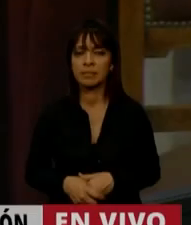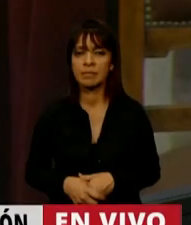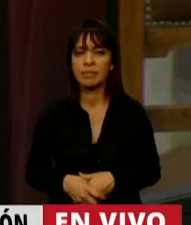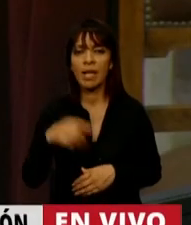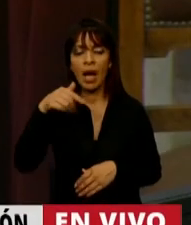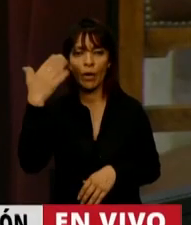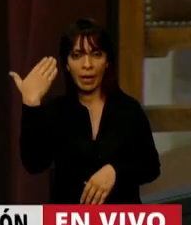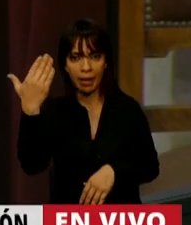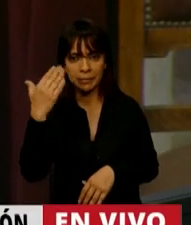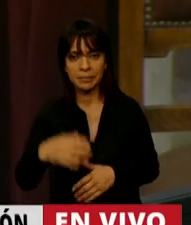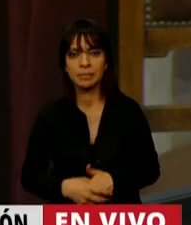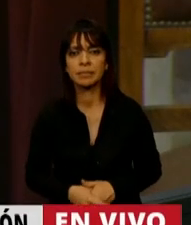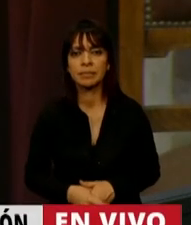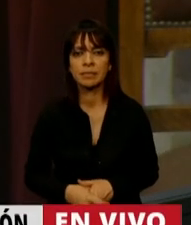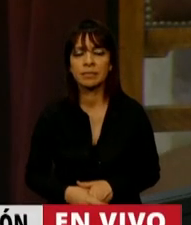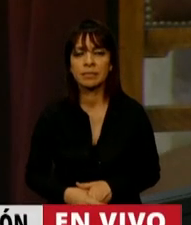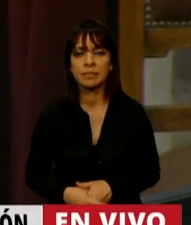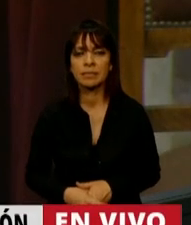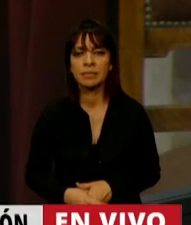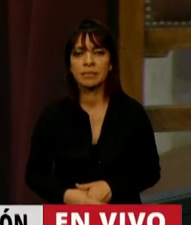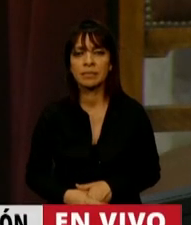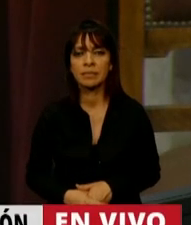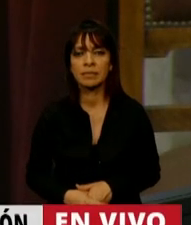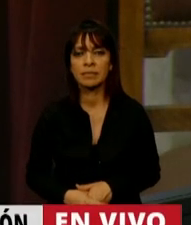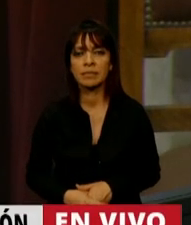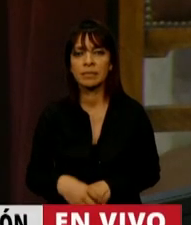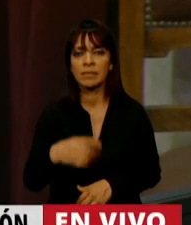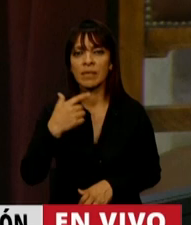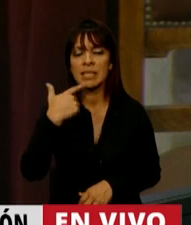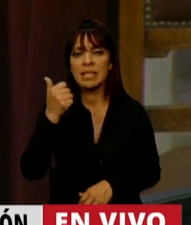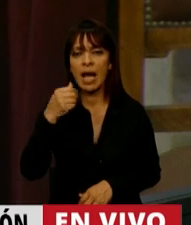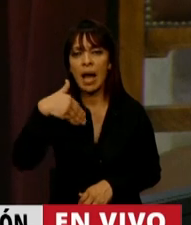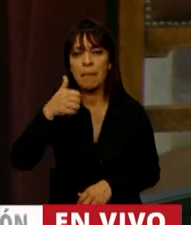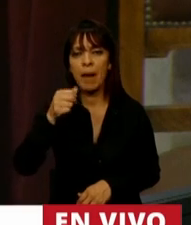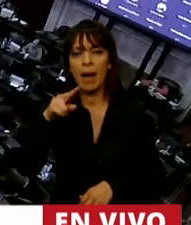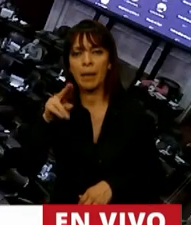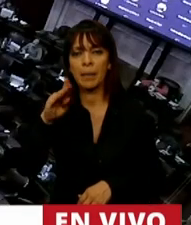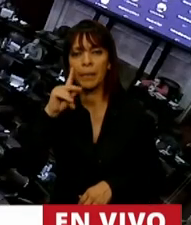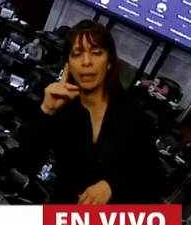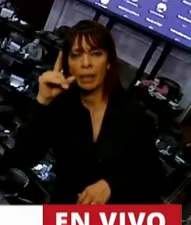uso de la palabra el diputado Federico Samarvide.